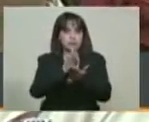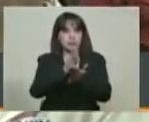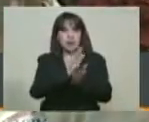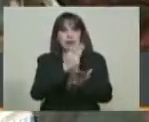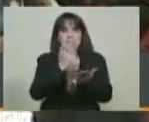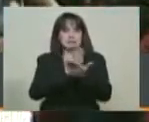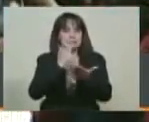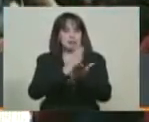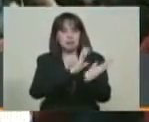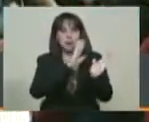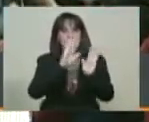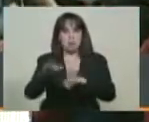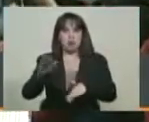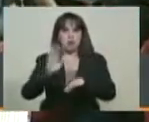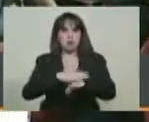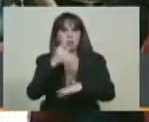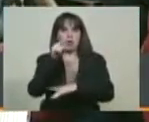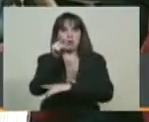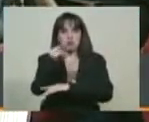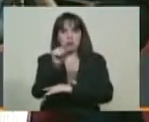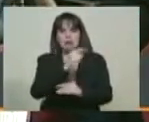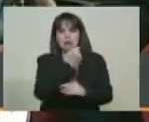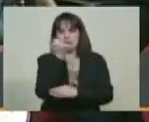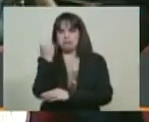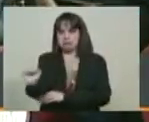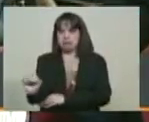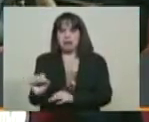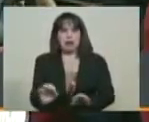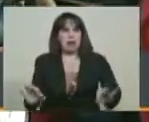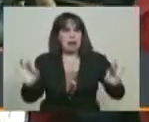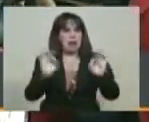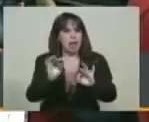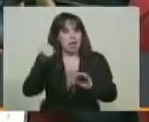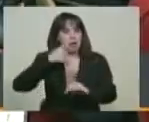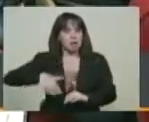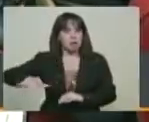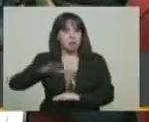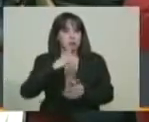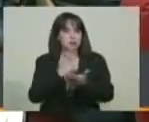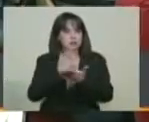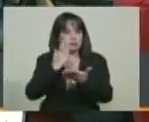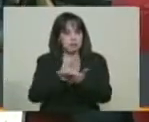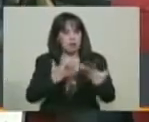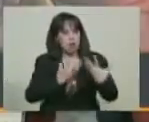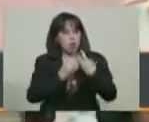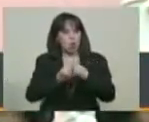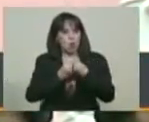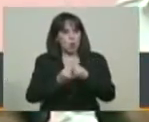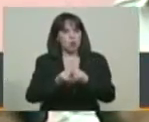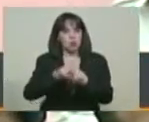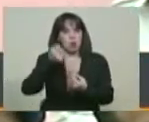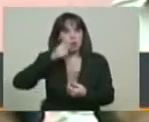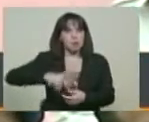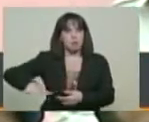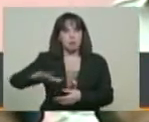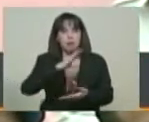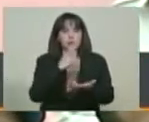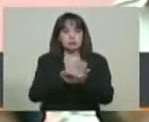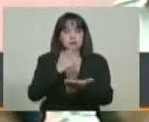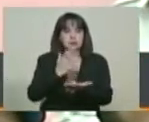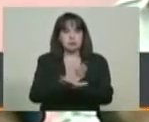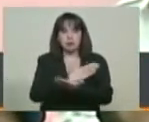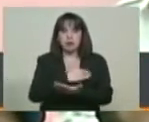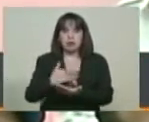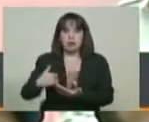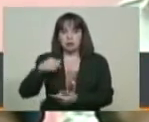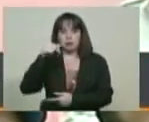espalda al pueblo, porque usted no le ha dado la espalda a la juventud, a Venezuela, presidente. Queremos